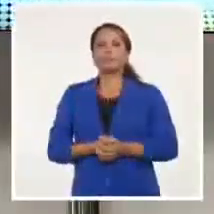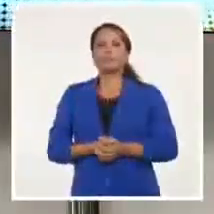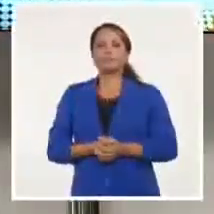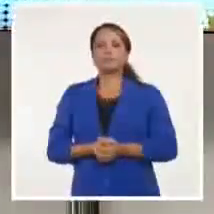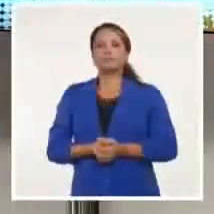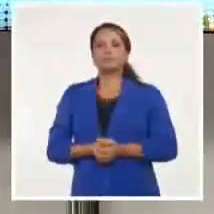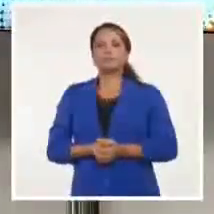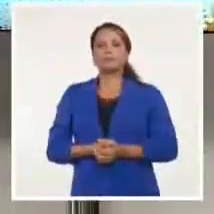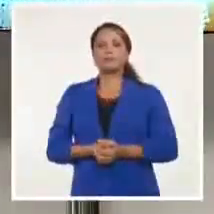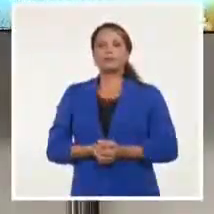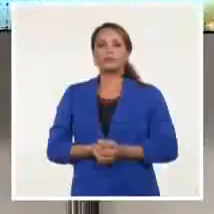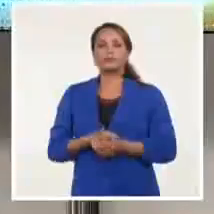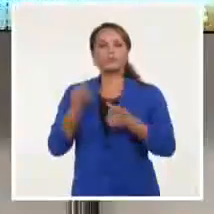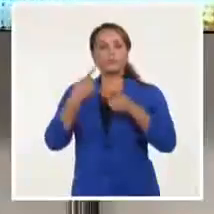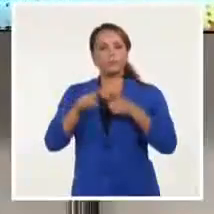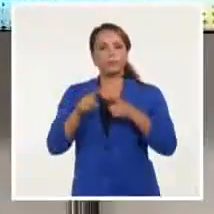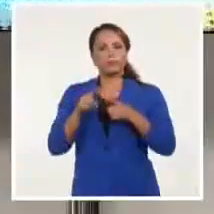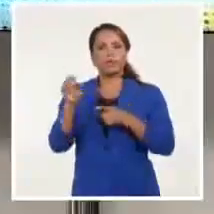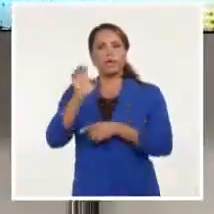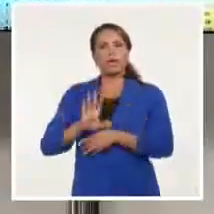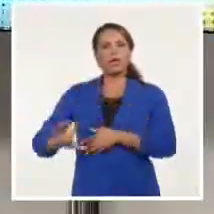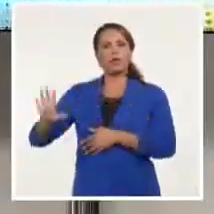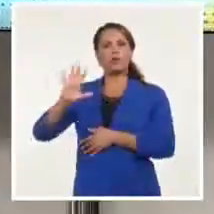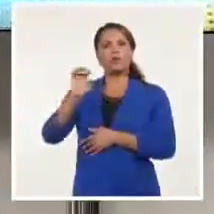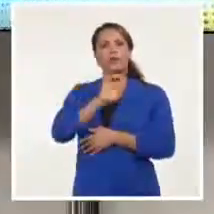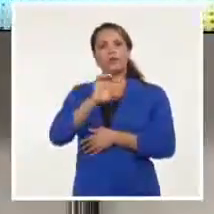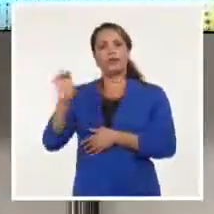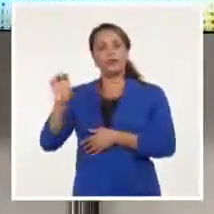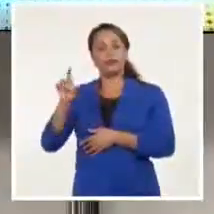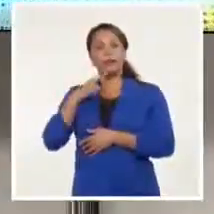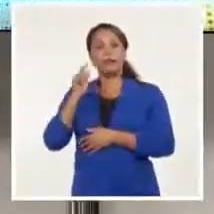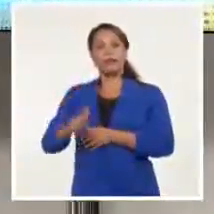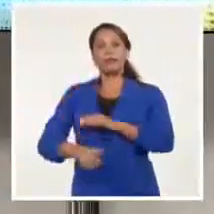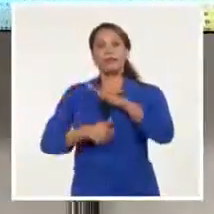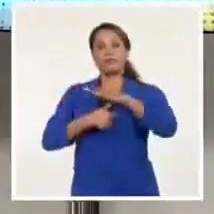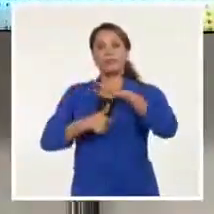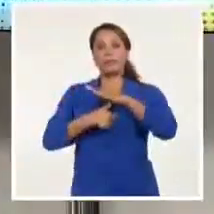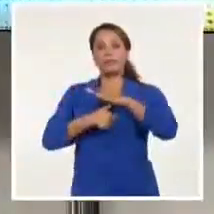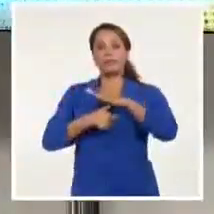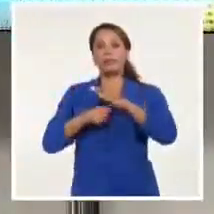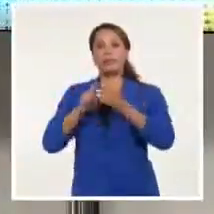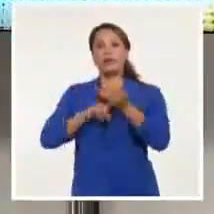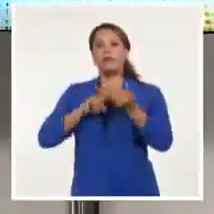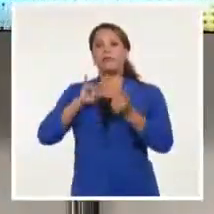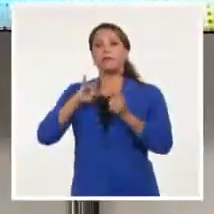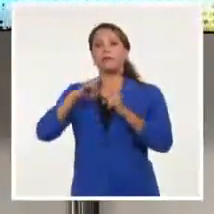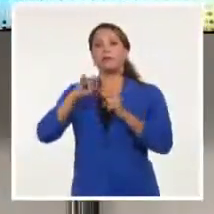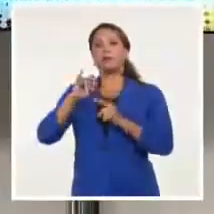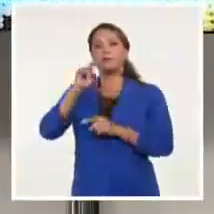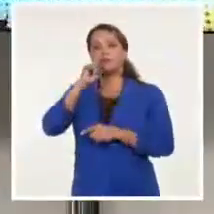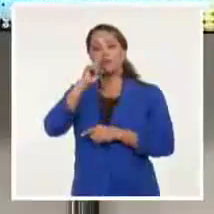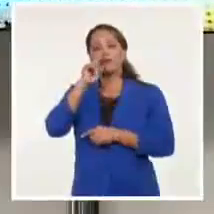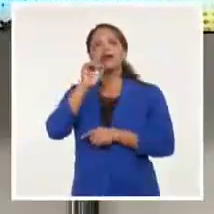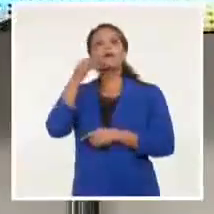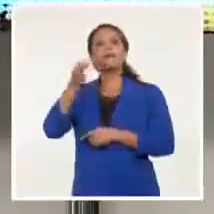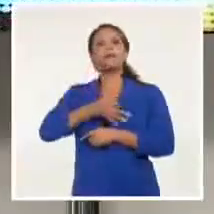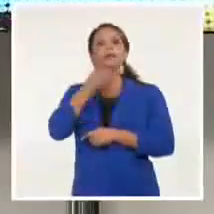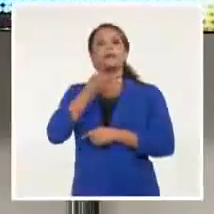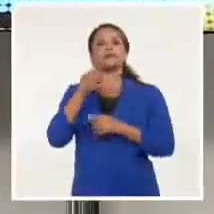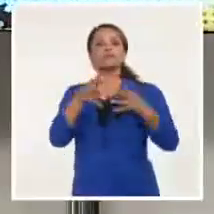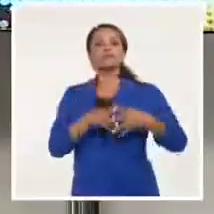allá al este, Europa del Este, el presidente ruso Vladimir Putin dijo hoy que Estados Unidos utiliza a